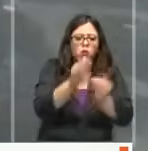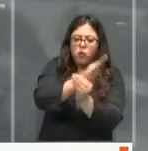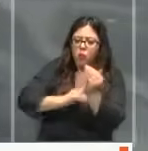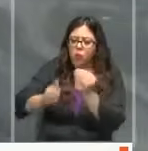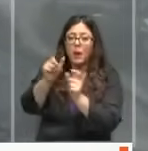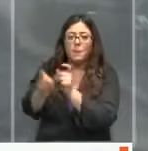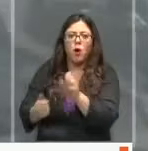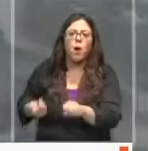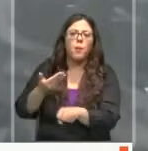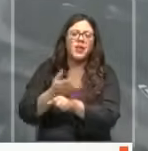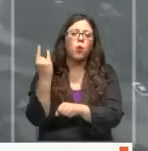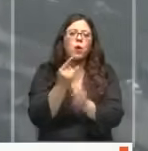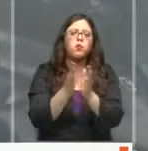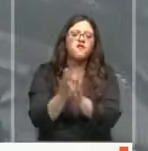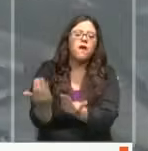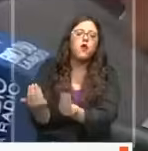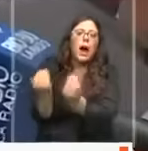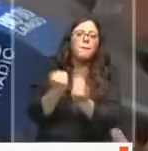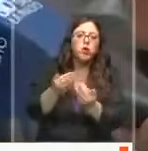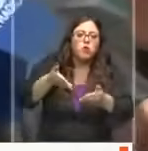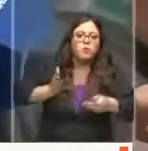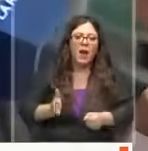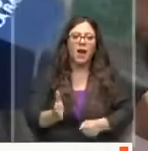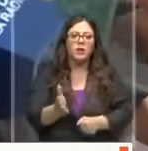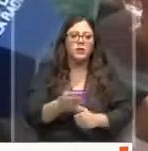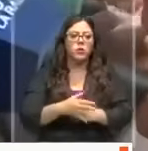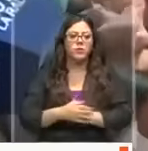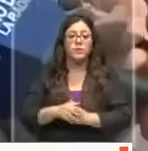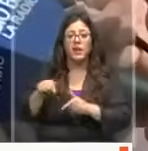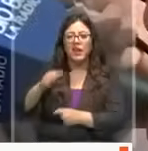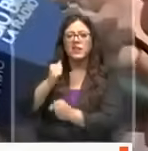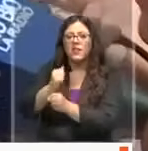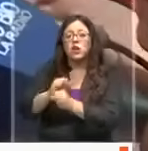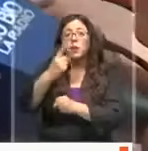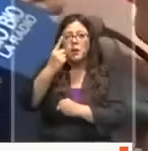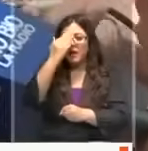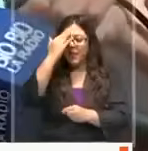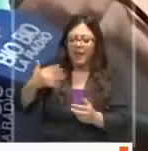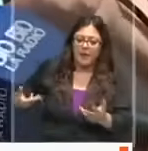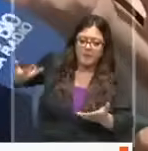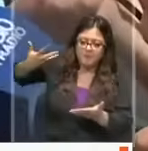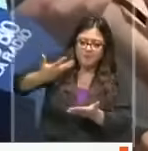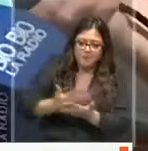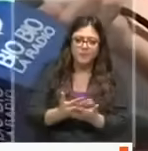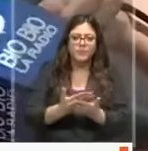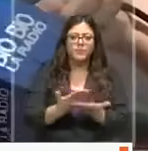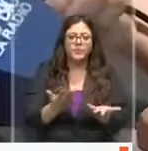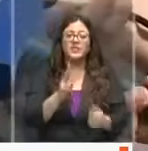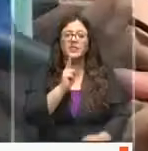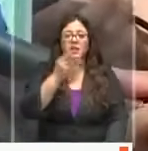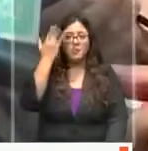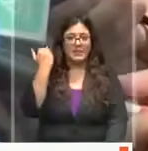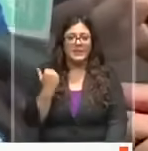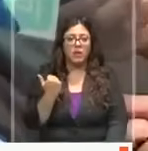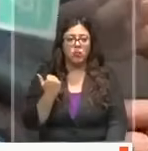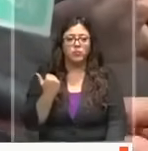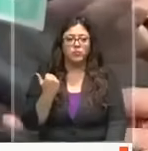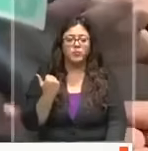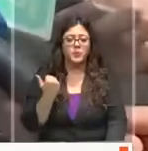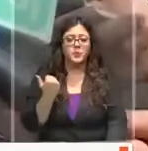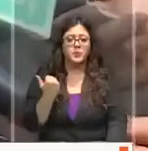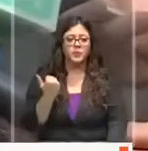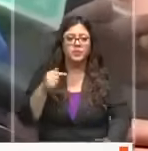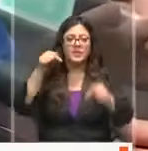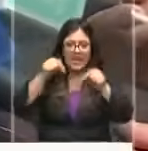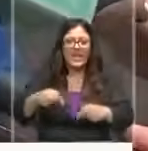piden con urgencia apoyo para seguir adelante. Estamos trabajando desde el primer día, estamos trabajando desde el día viernes de la semana pasada. Es